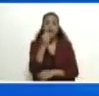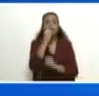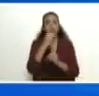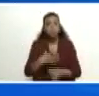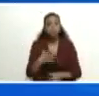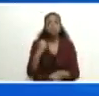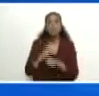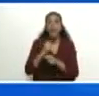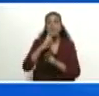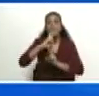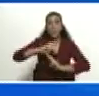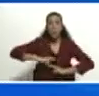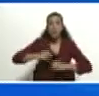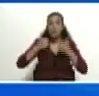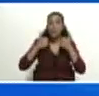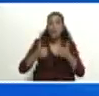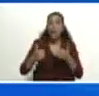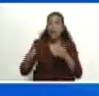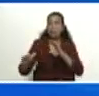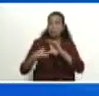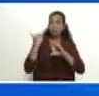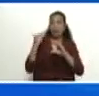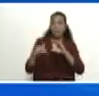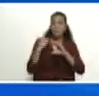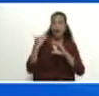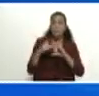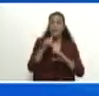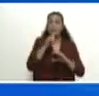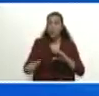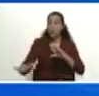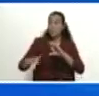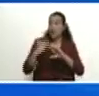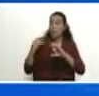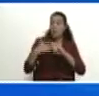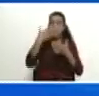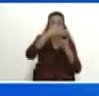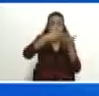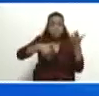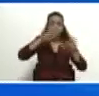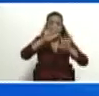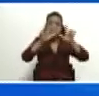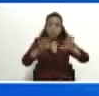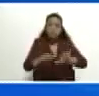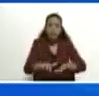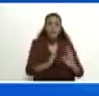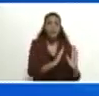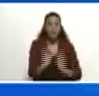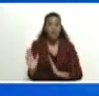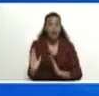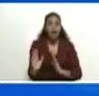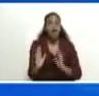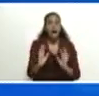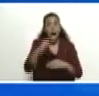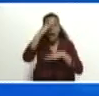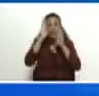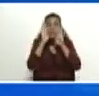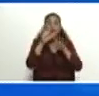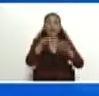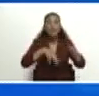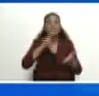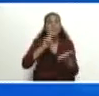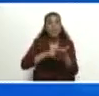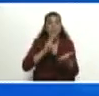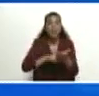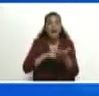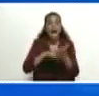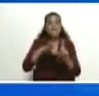estas alertas, estos reportes nos llegan por el 1x10 del buen gobierno. Y entonces nosotros podemos planificarnos para atender de verdad lo que son